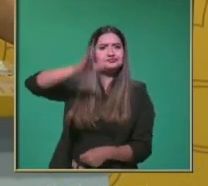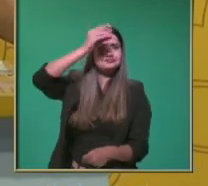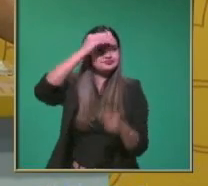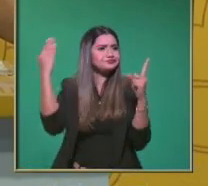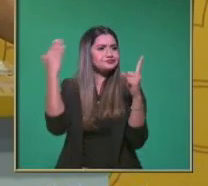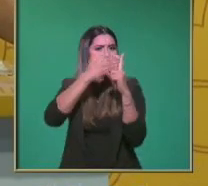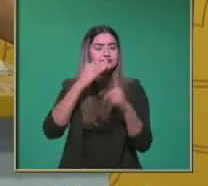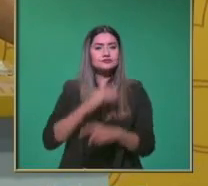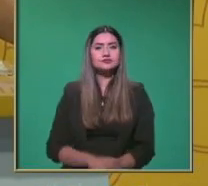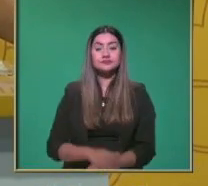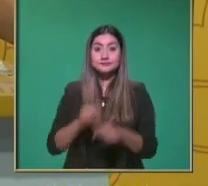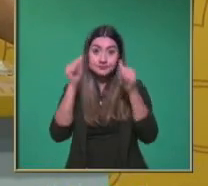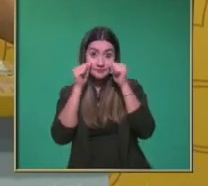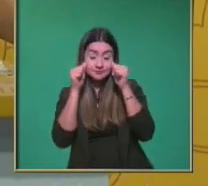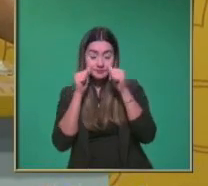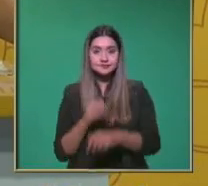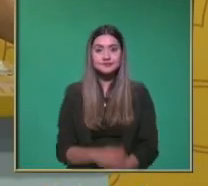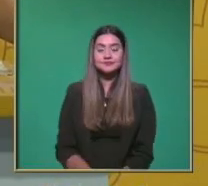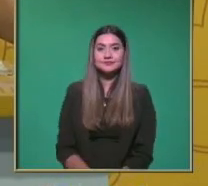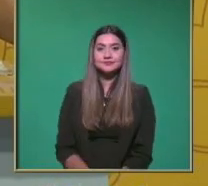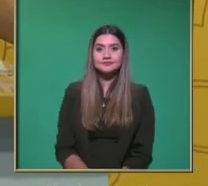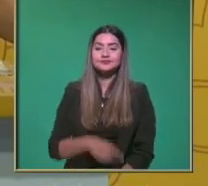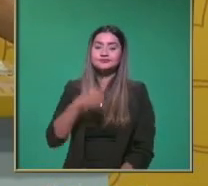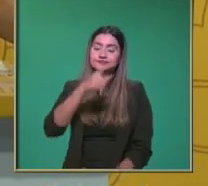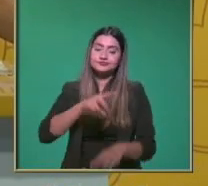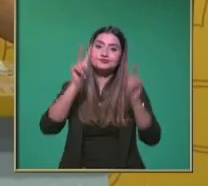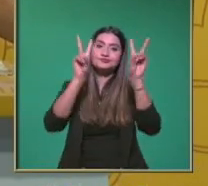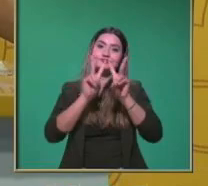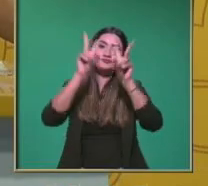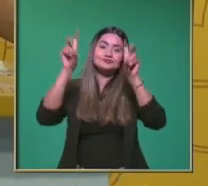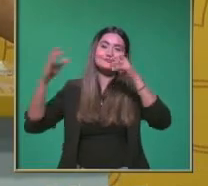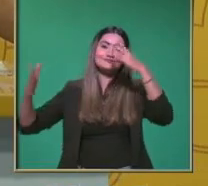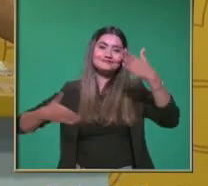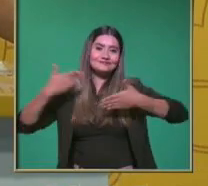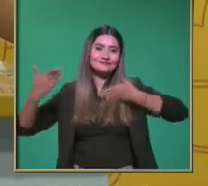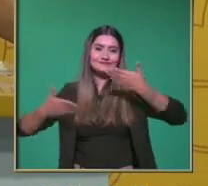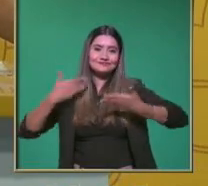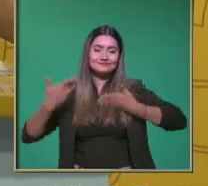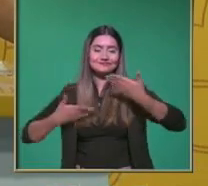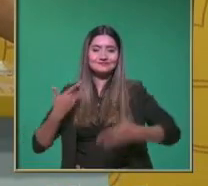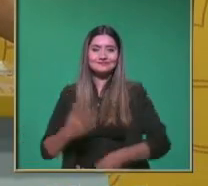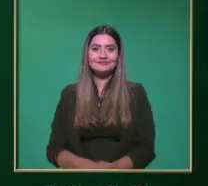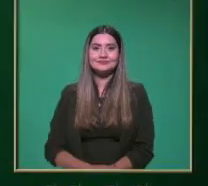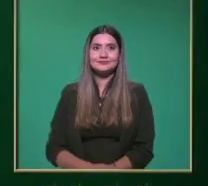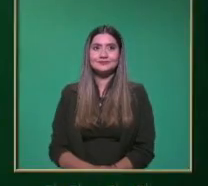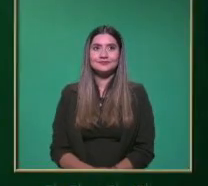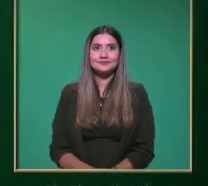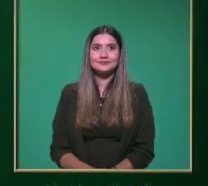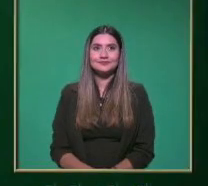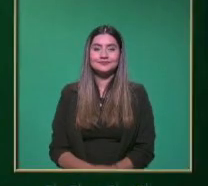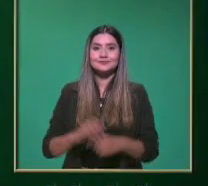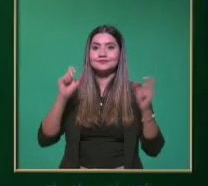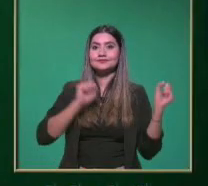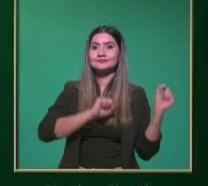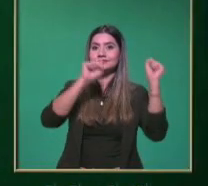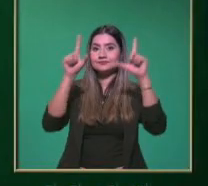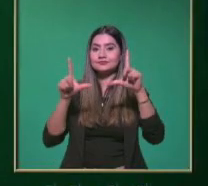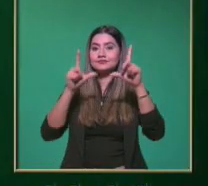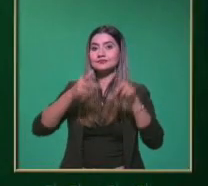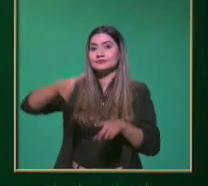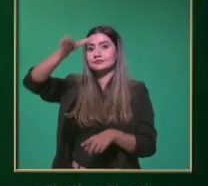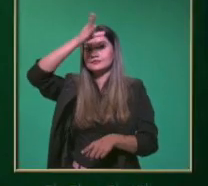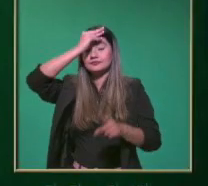hoy? Pongan mucha atención porque es un tema muy divertido y muy entretenido. Te va a aparecer el aprendizaje esperado en